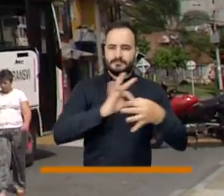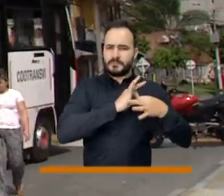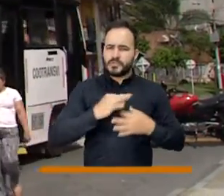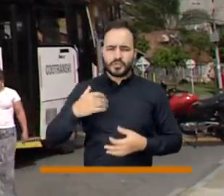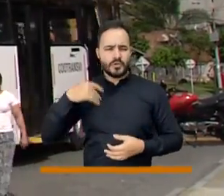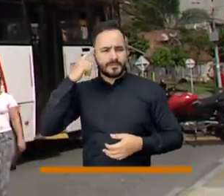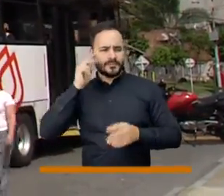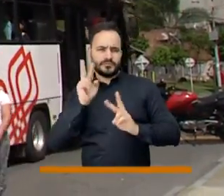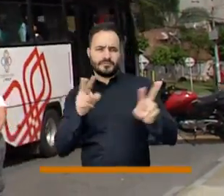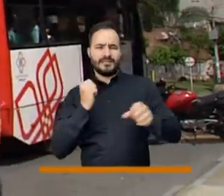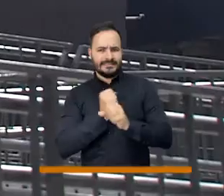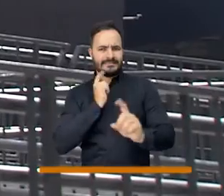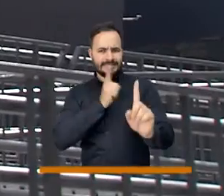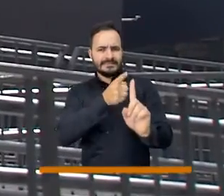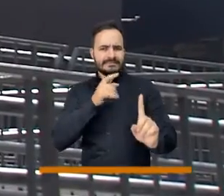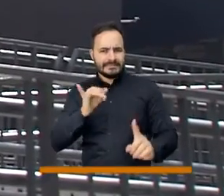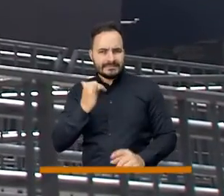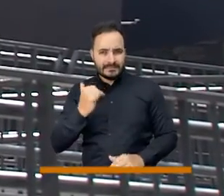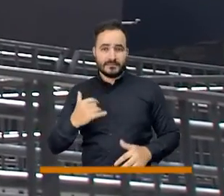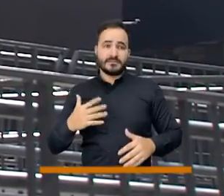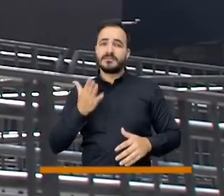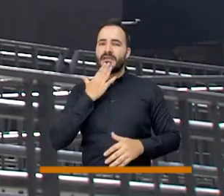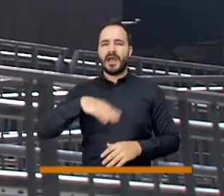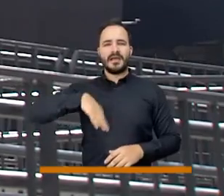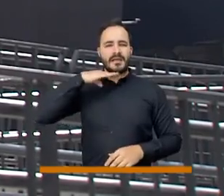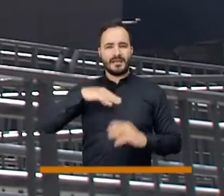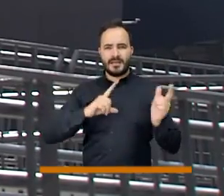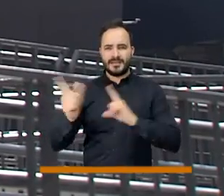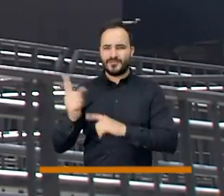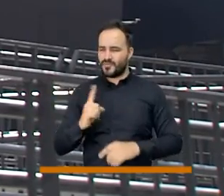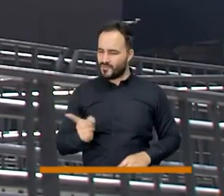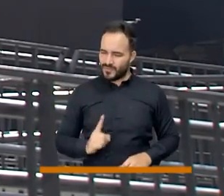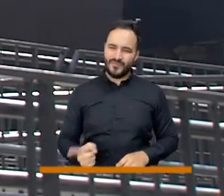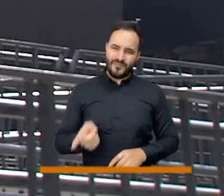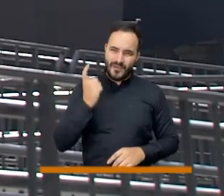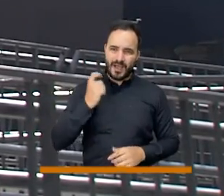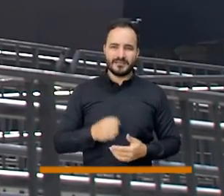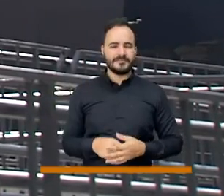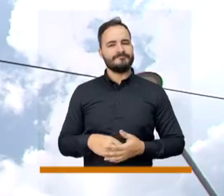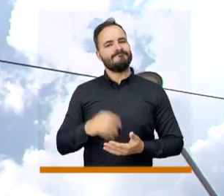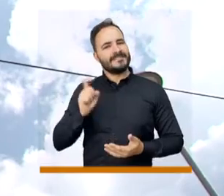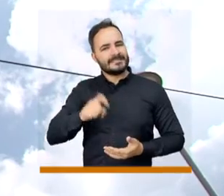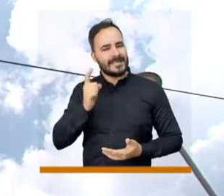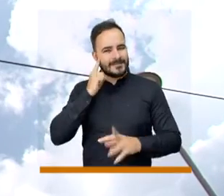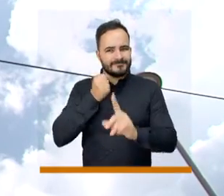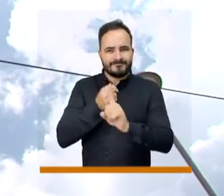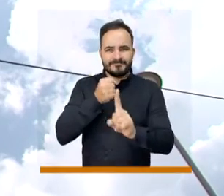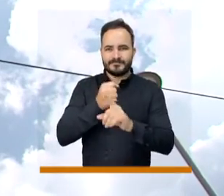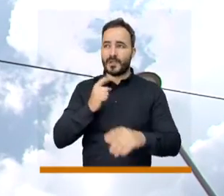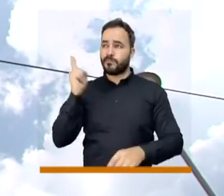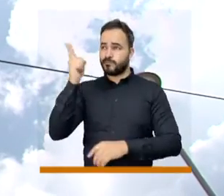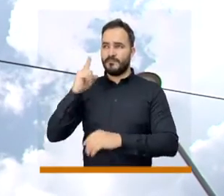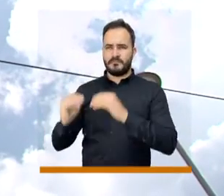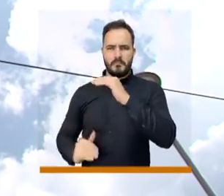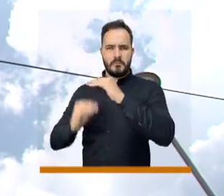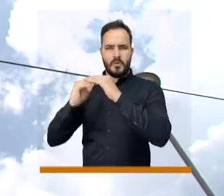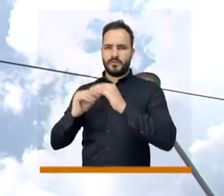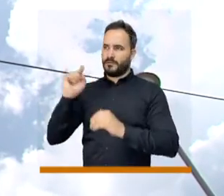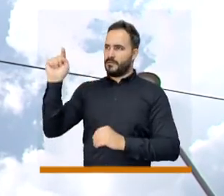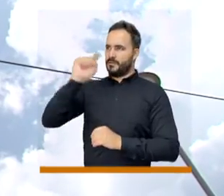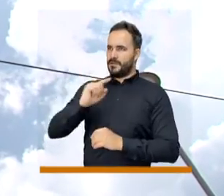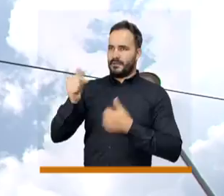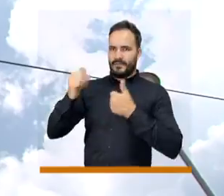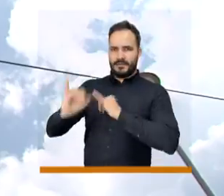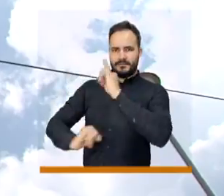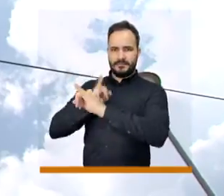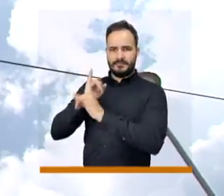situación. Es decir, lo estamos haciendo, pero aún nos falta, y tenemos que llegar a unos topes de movilidad que internacionalmente